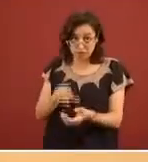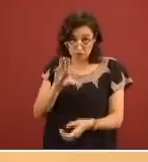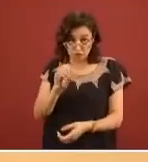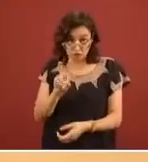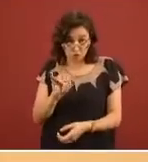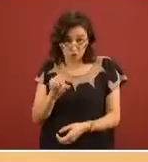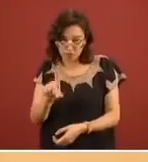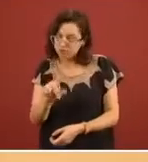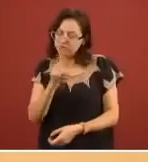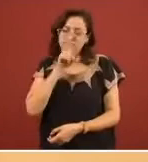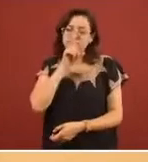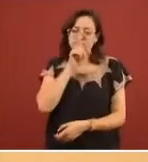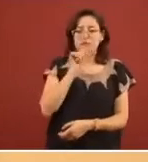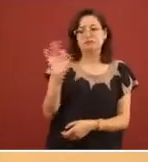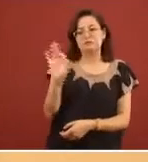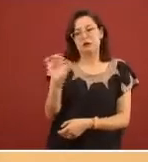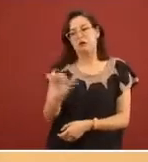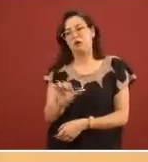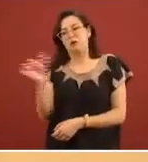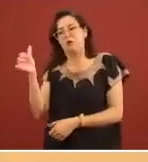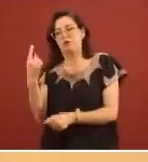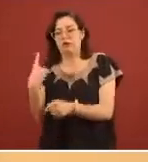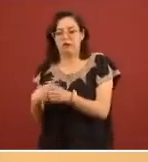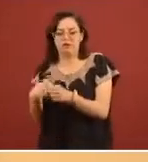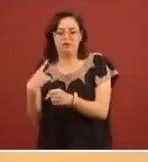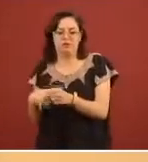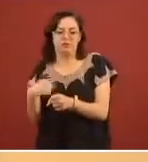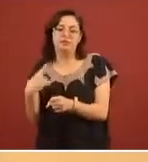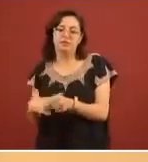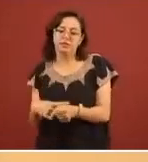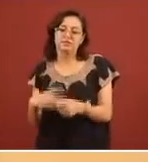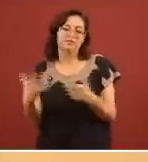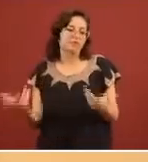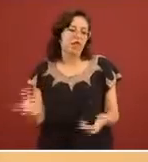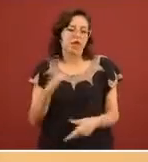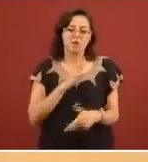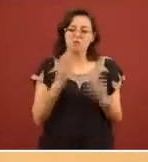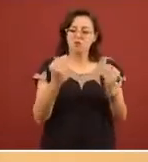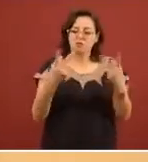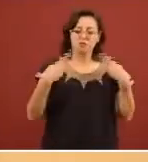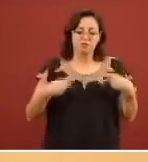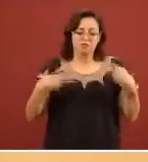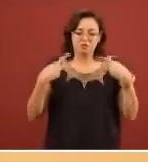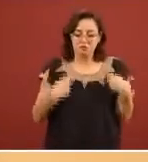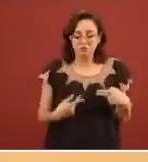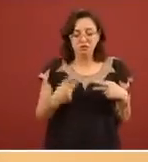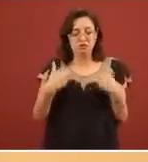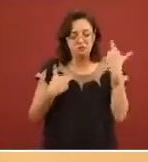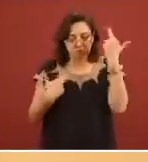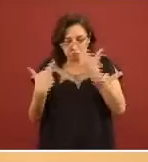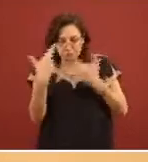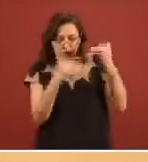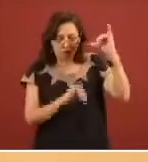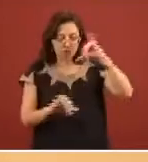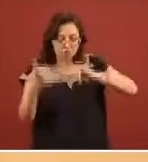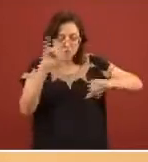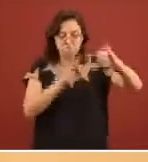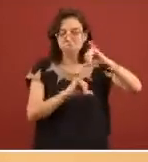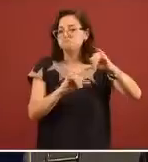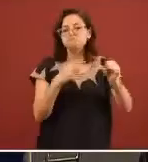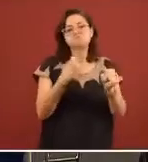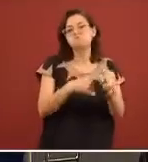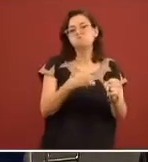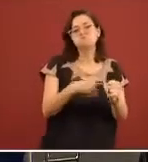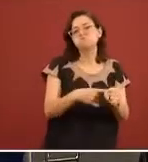terminan siendo casos de COVID. Si ustedes veían en las primeras gráficas, tenemos miles de personas que también se han descartado finalmente a la